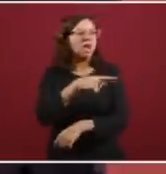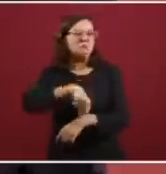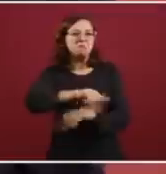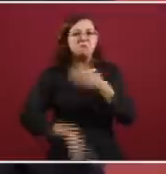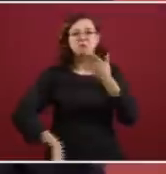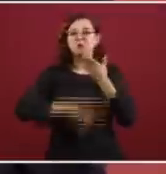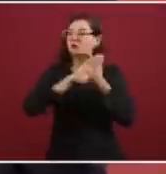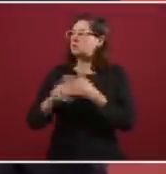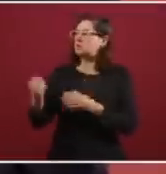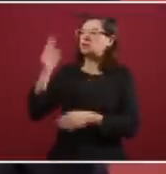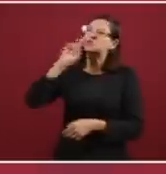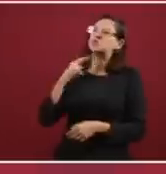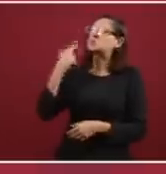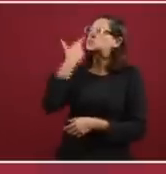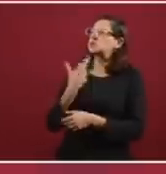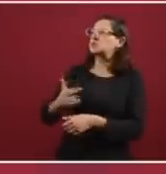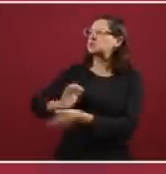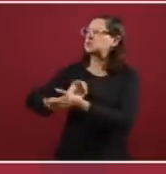es increíble,